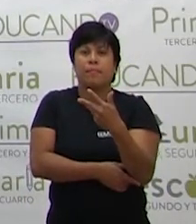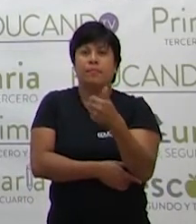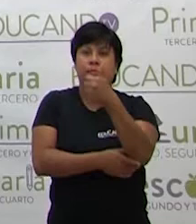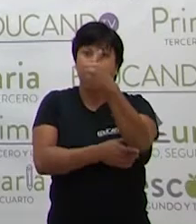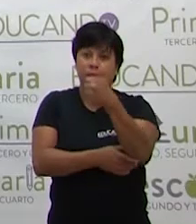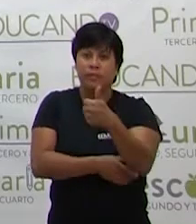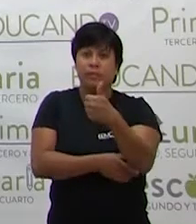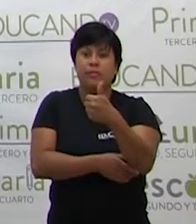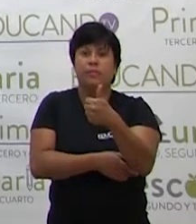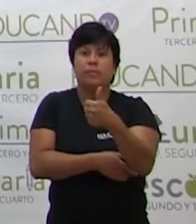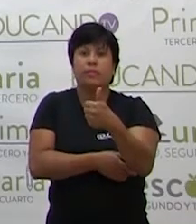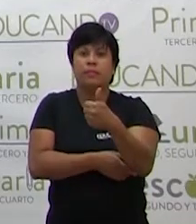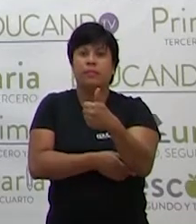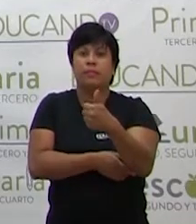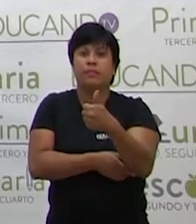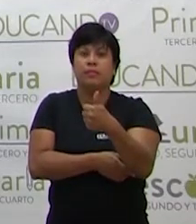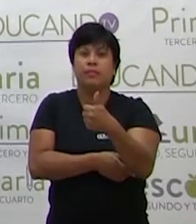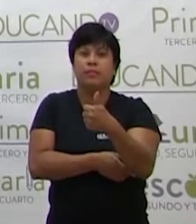6,